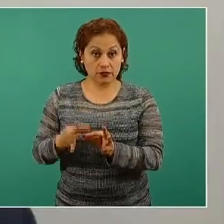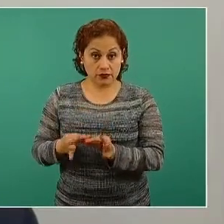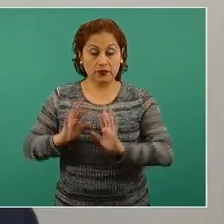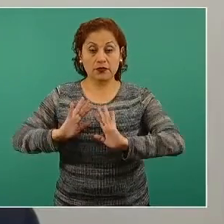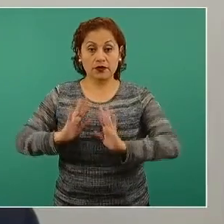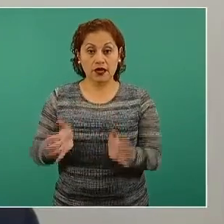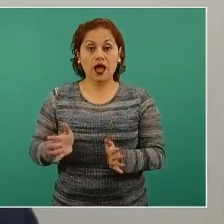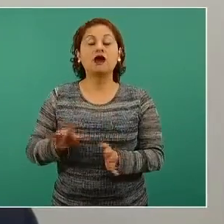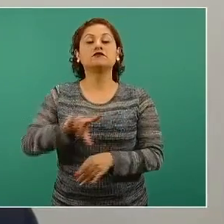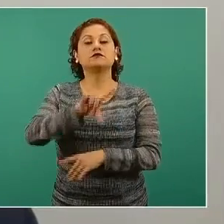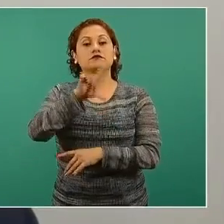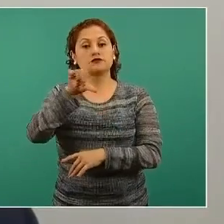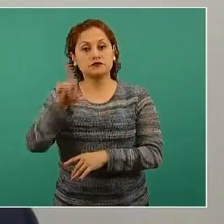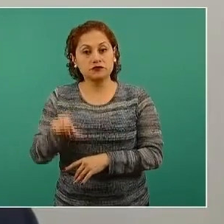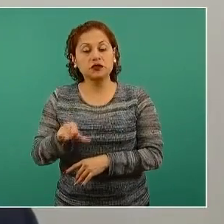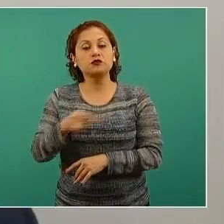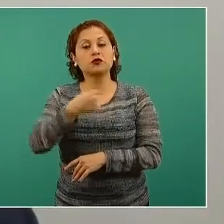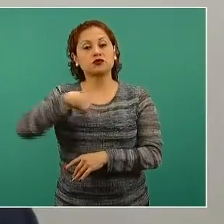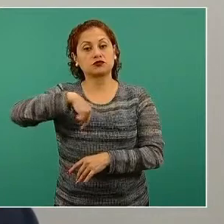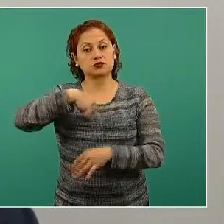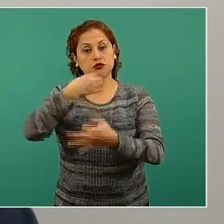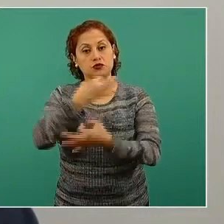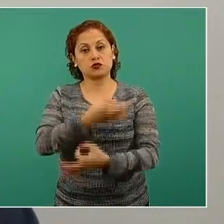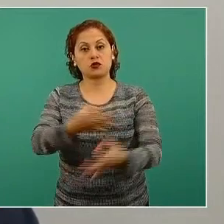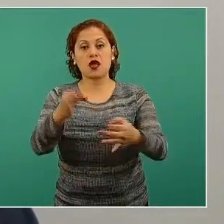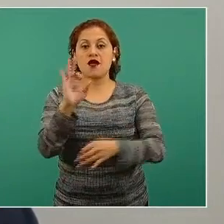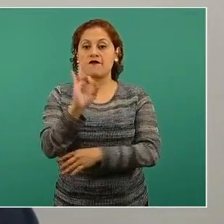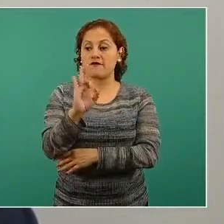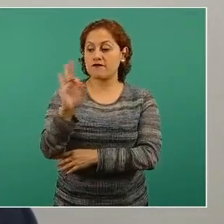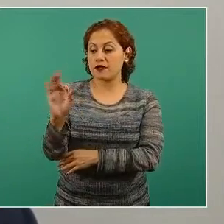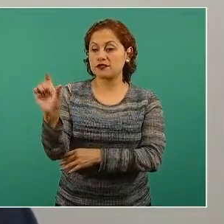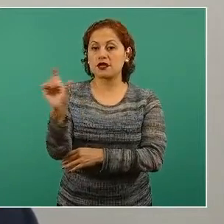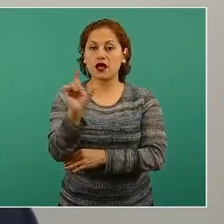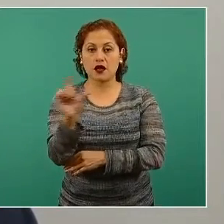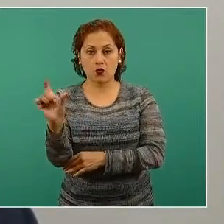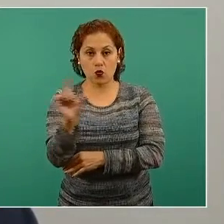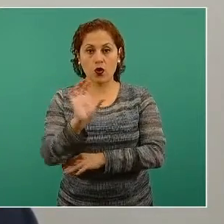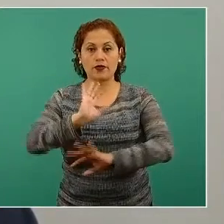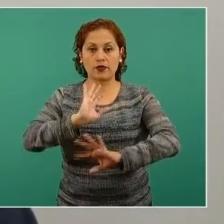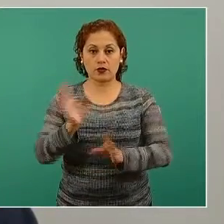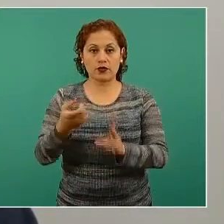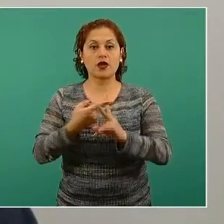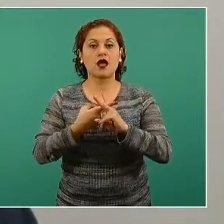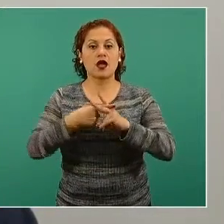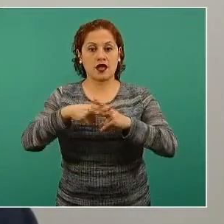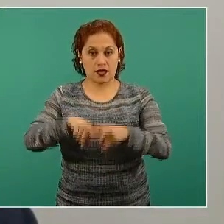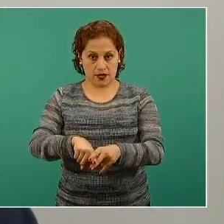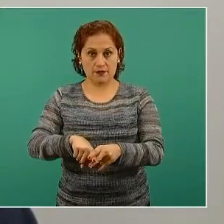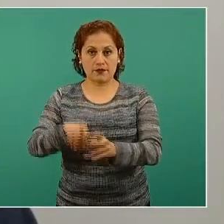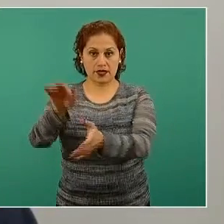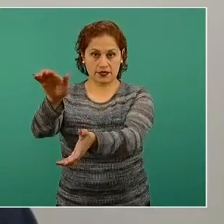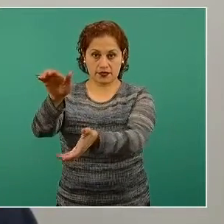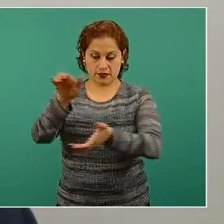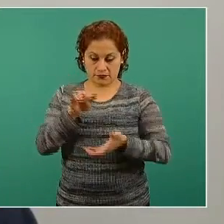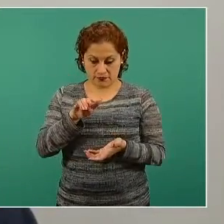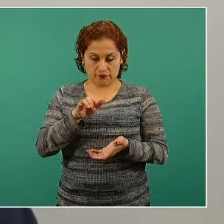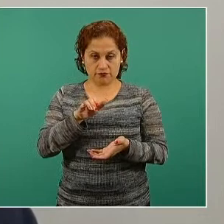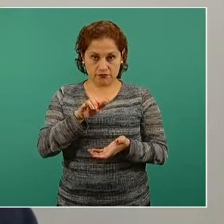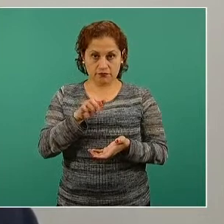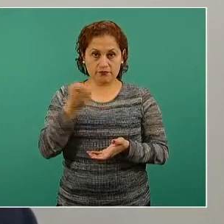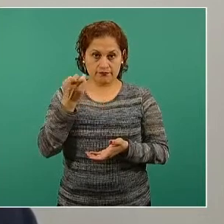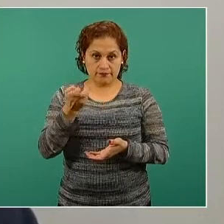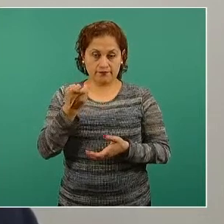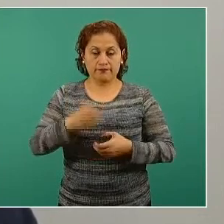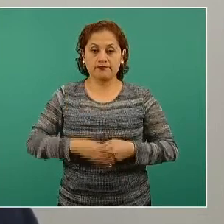a lo mejor una fecha provista en la cual pudiéramos ya contar con las primeras dosis de esta